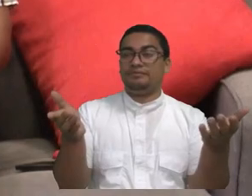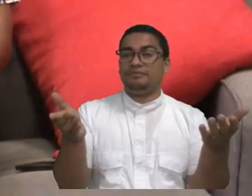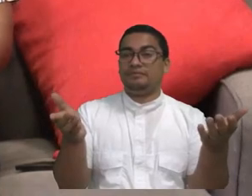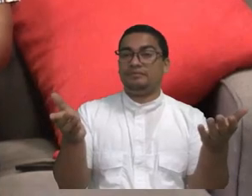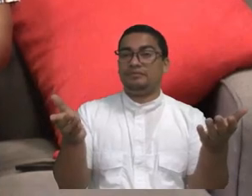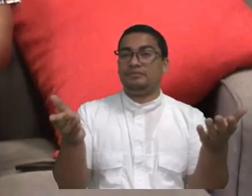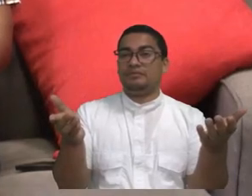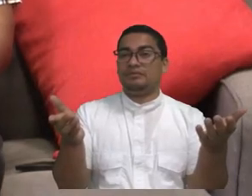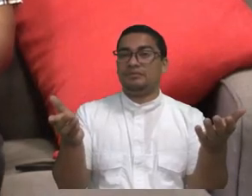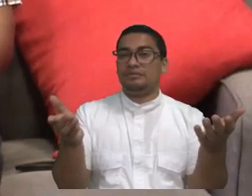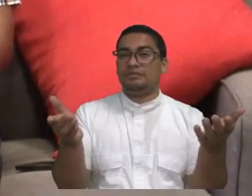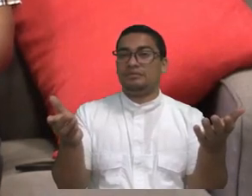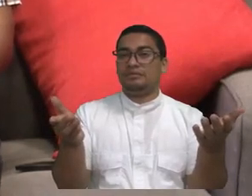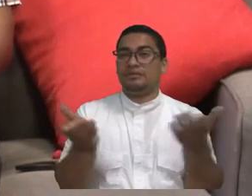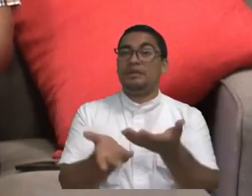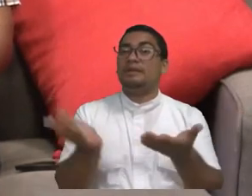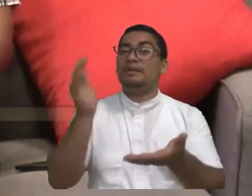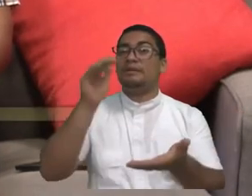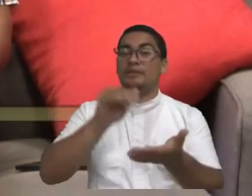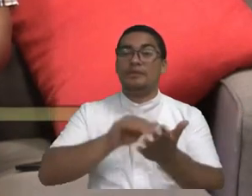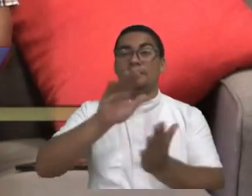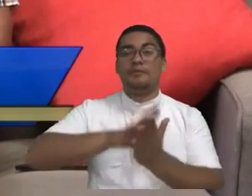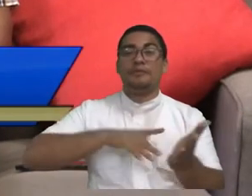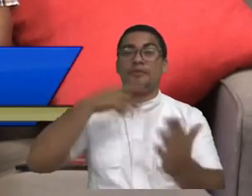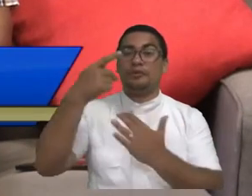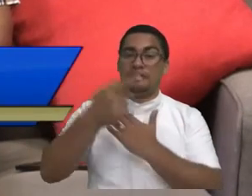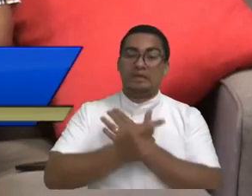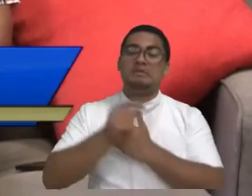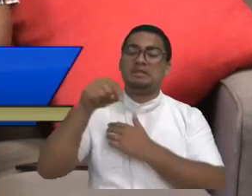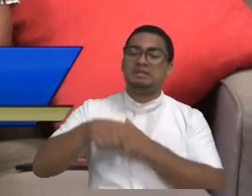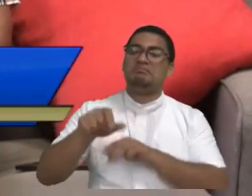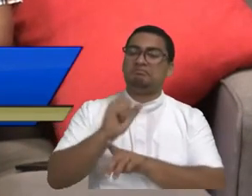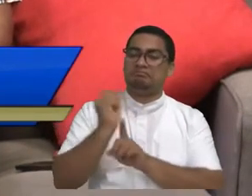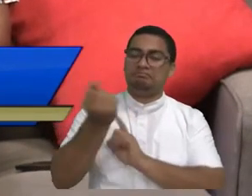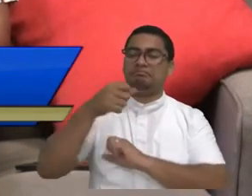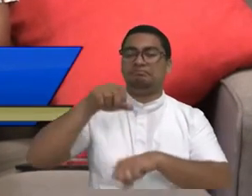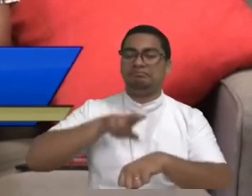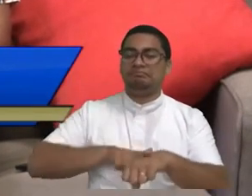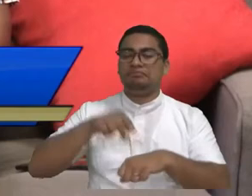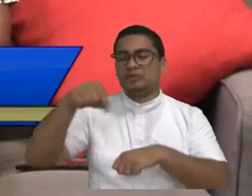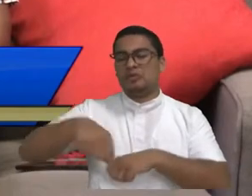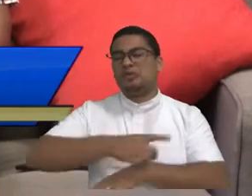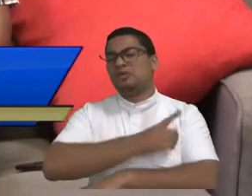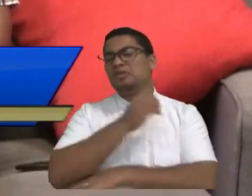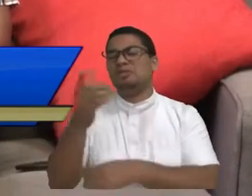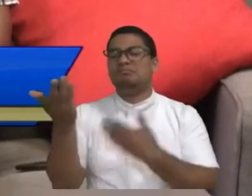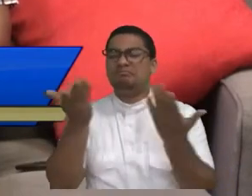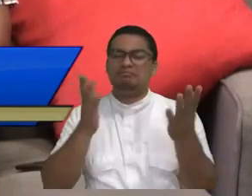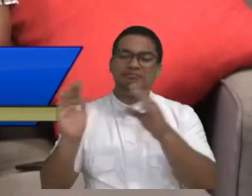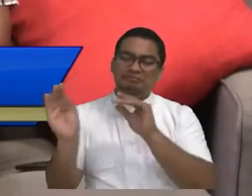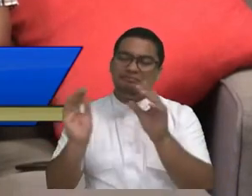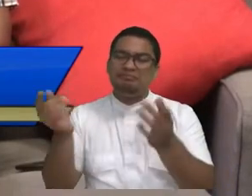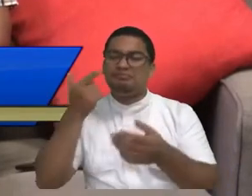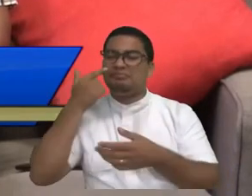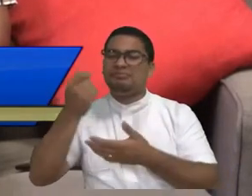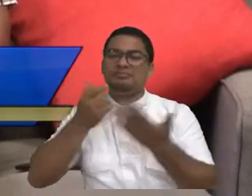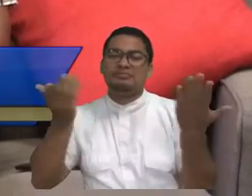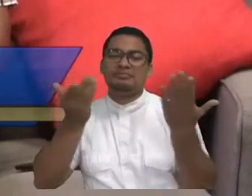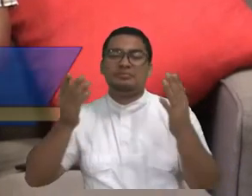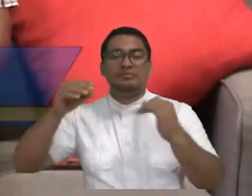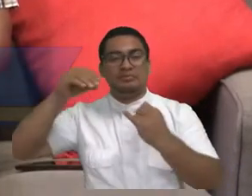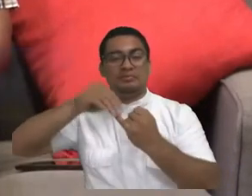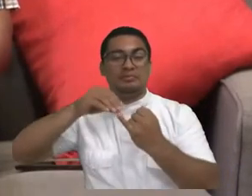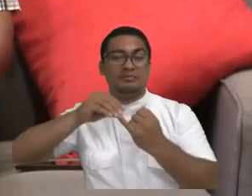una edición más de su programa desde el parlamento hoy conversando y conociendo cuál es la oferta académica para la educación técnica superior en